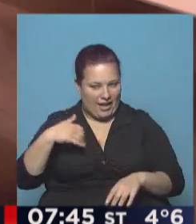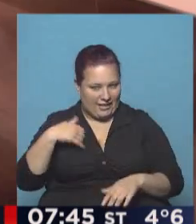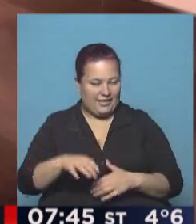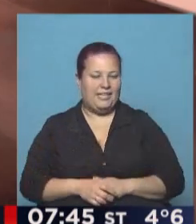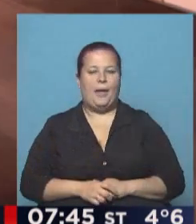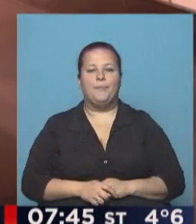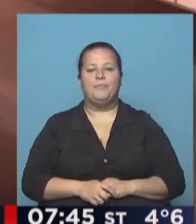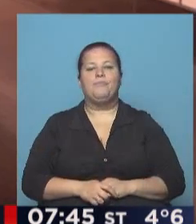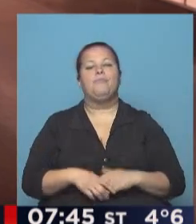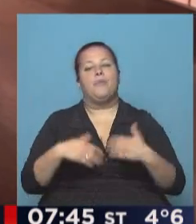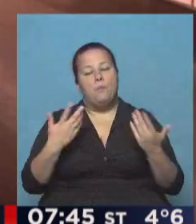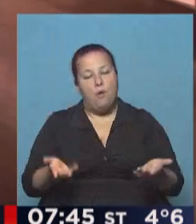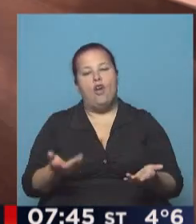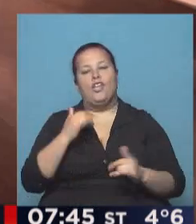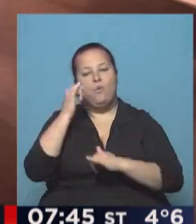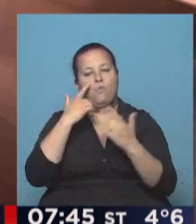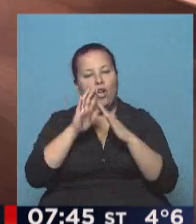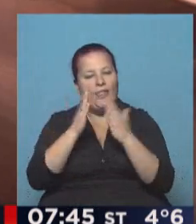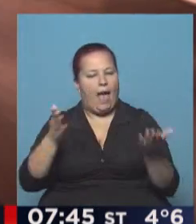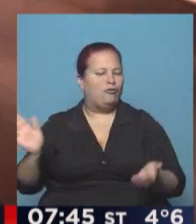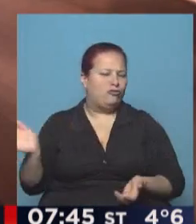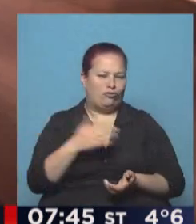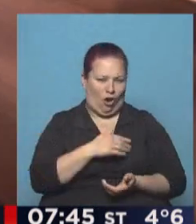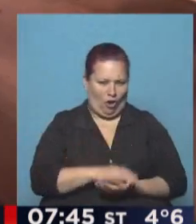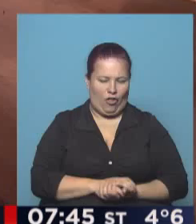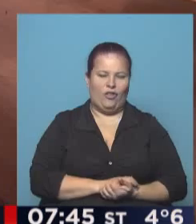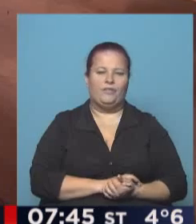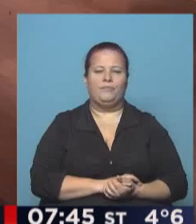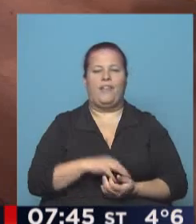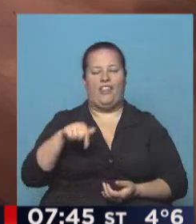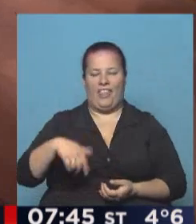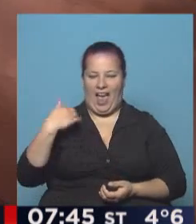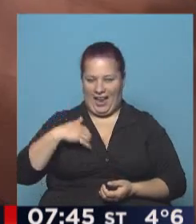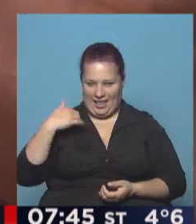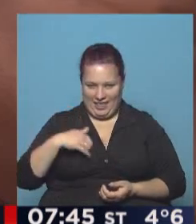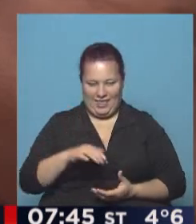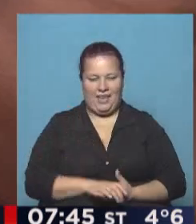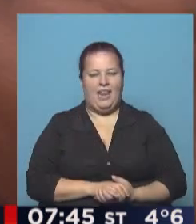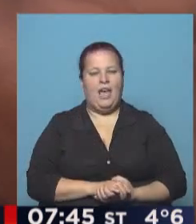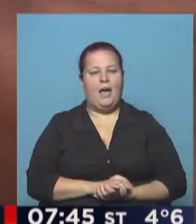selección nacional y por eso lo están reflejando la mayoría de los diarios de la República Argentina.